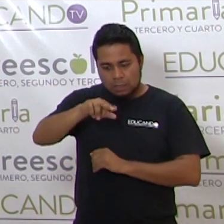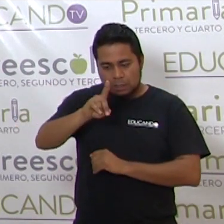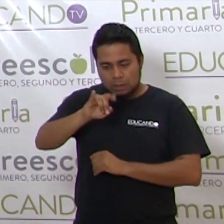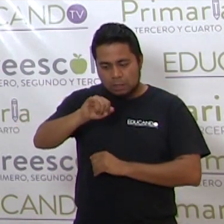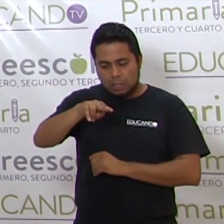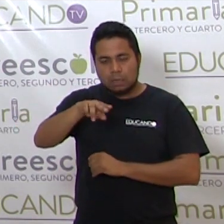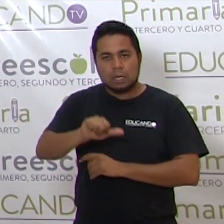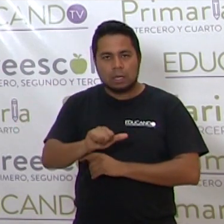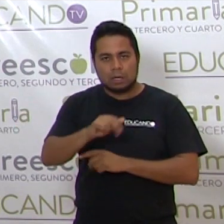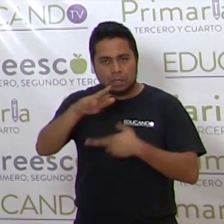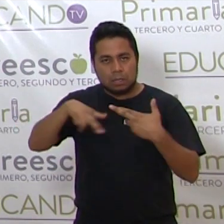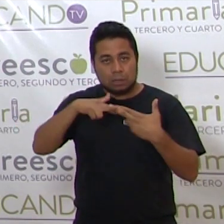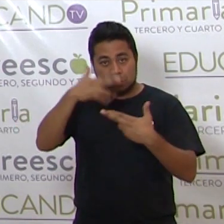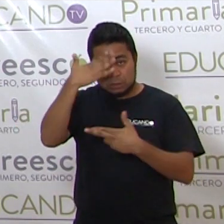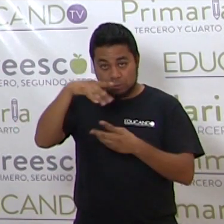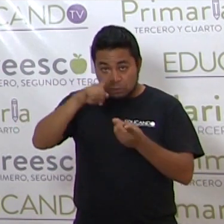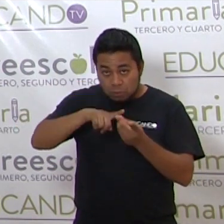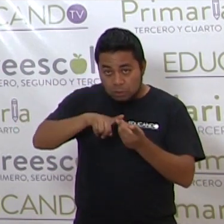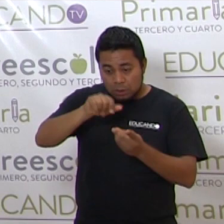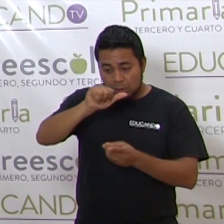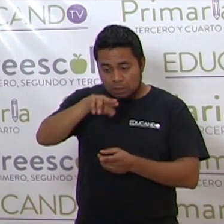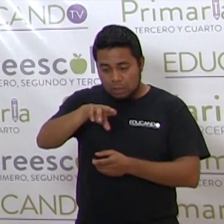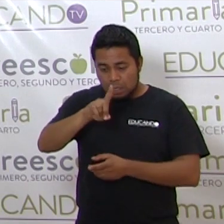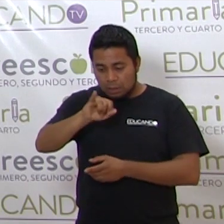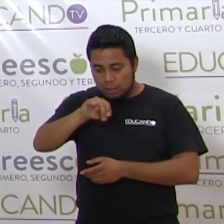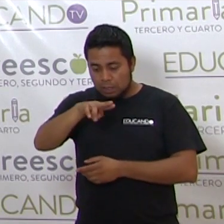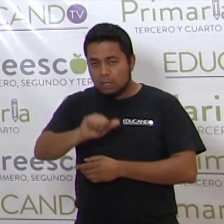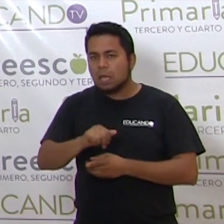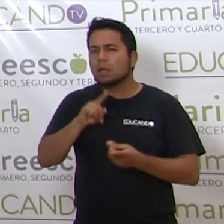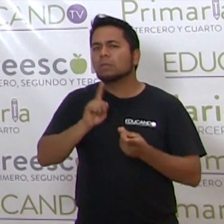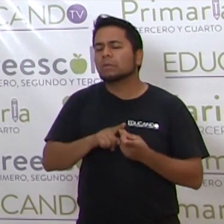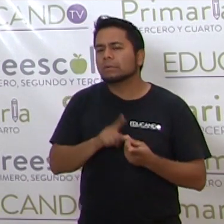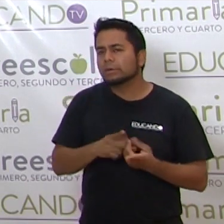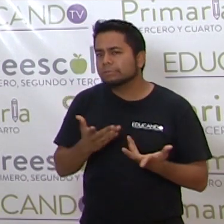andina en dónde